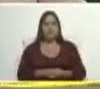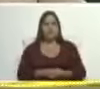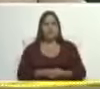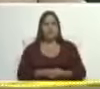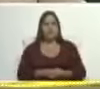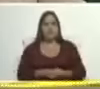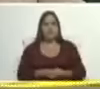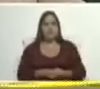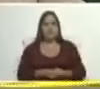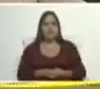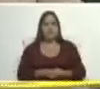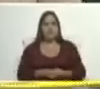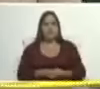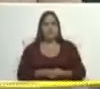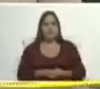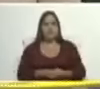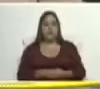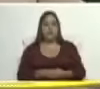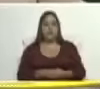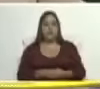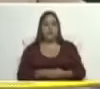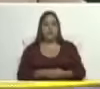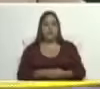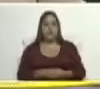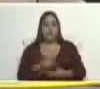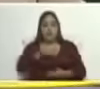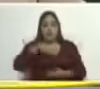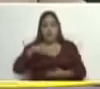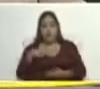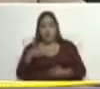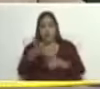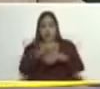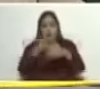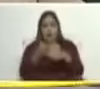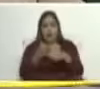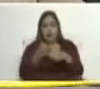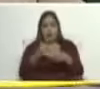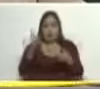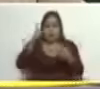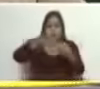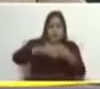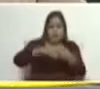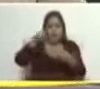de que un cierto gobierno pudiera ser parte del ALBA.